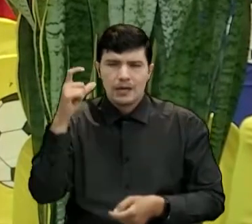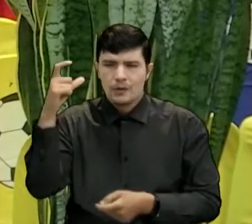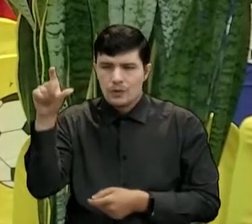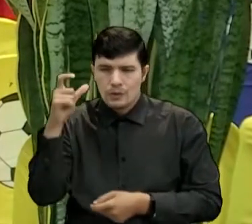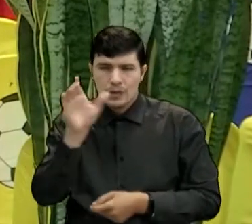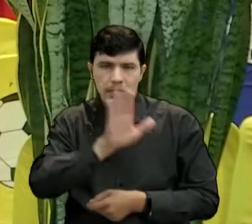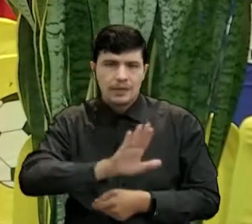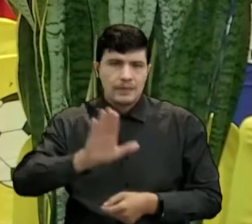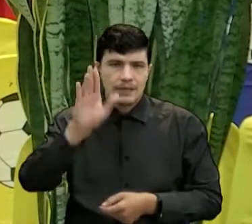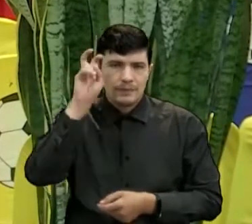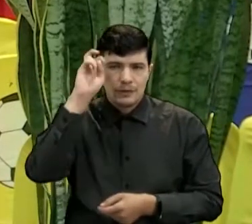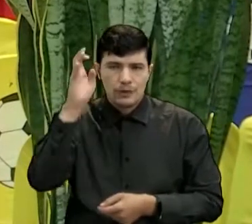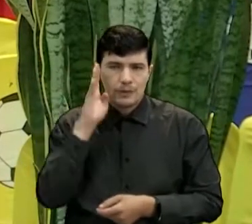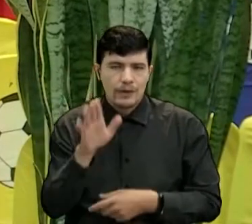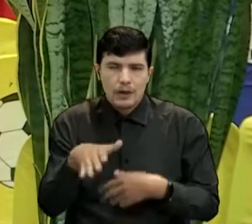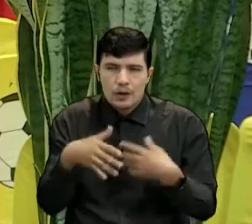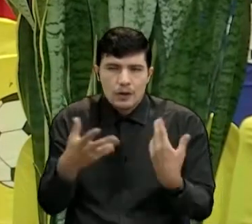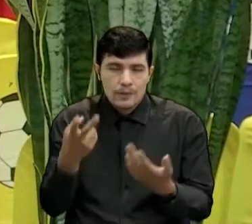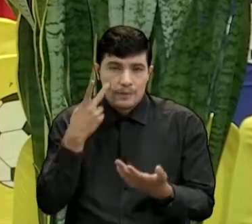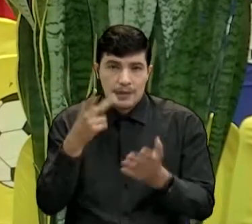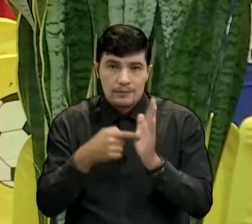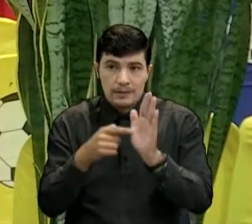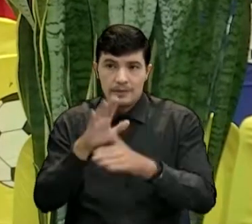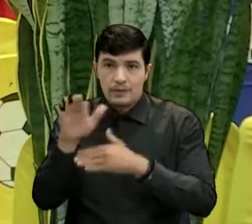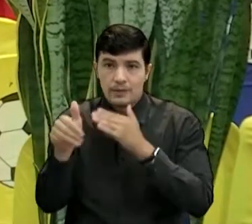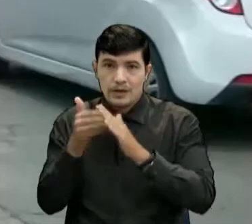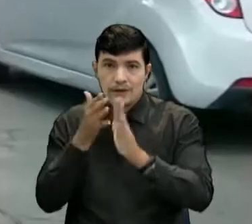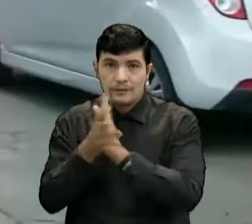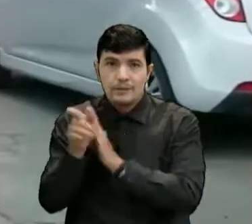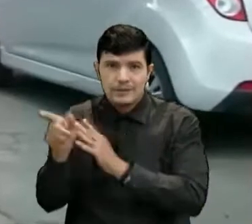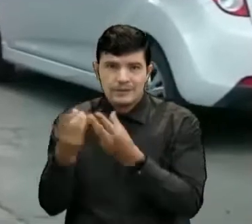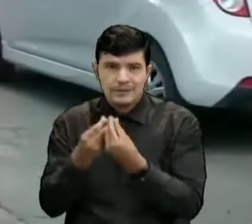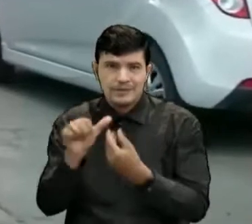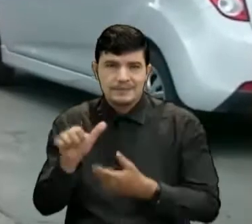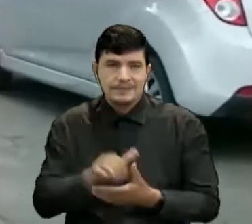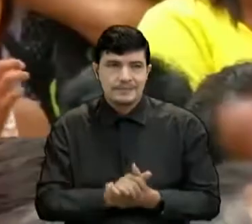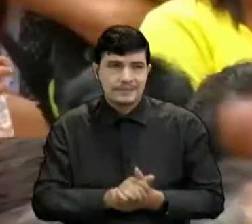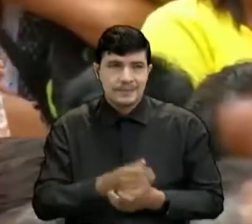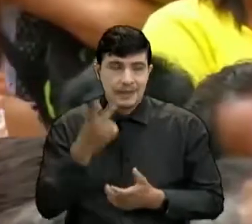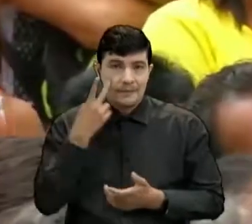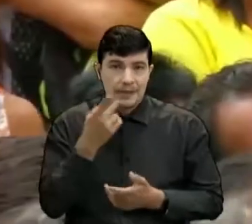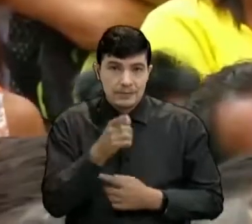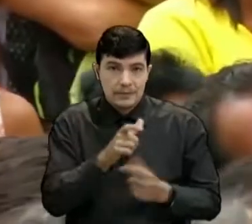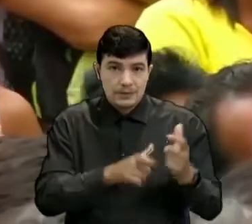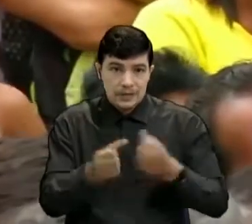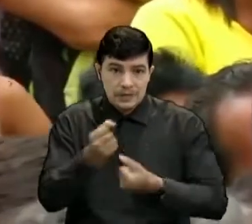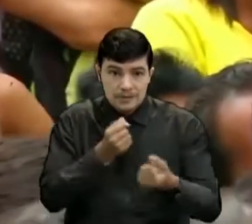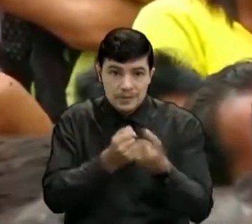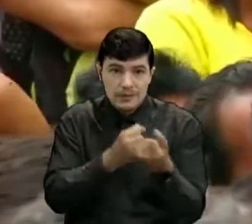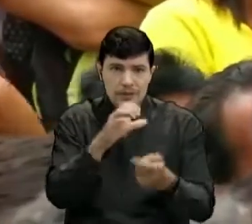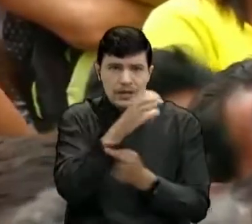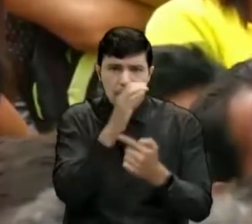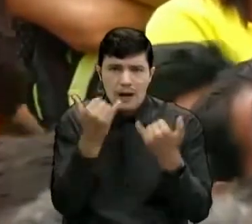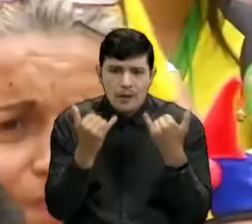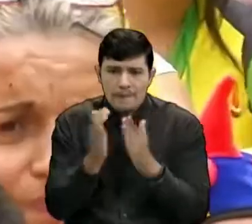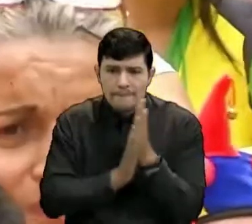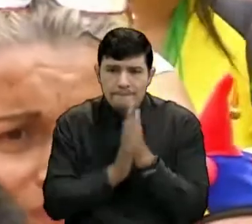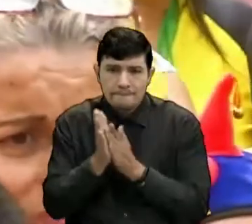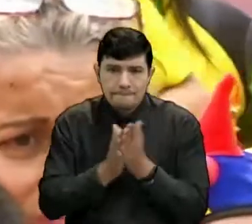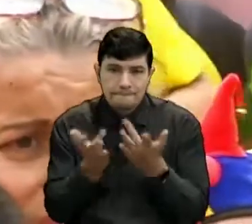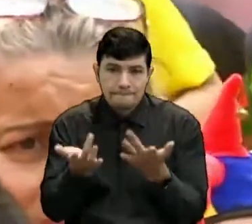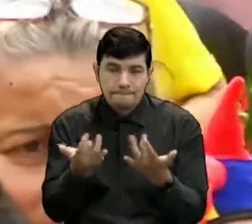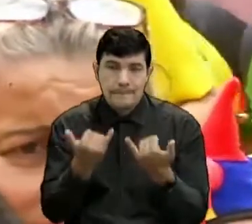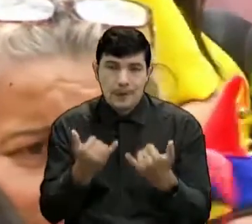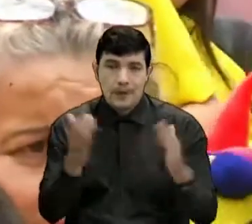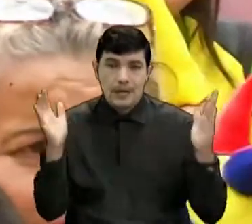Santander el partido? A continuación, Naida Durán se los presenta. Los aficionados de la selección Colombia esperan con ansias el duelo de hoy,